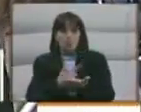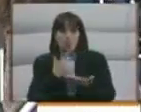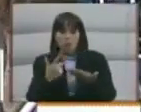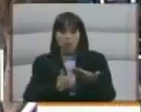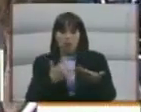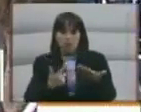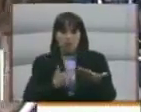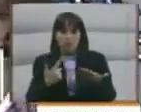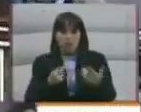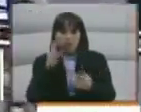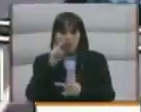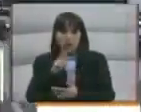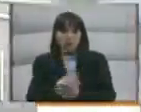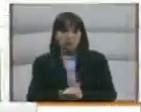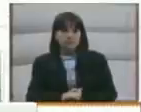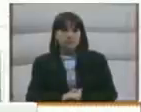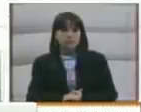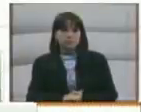esto.